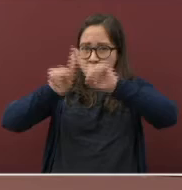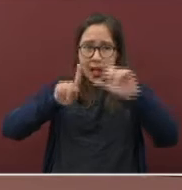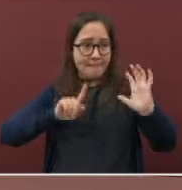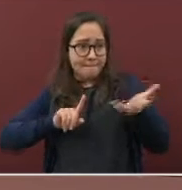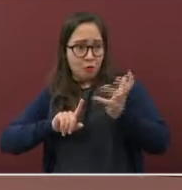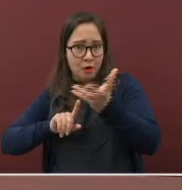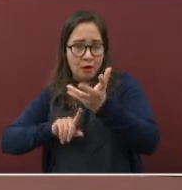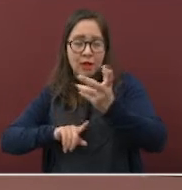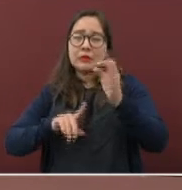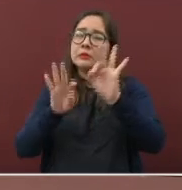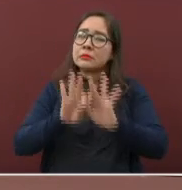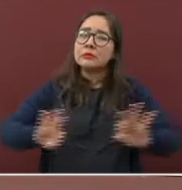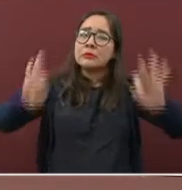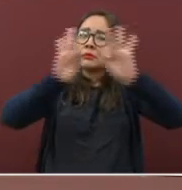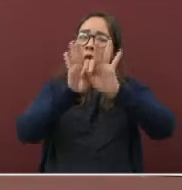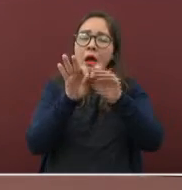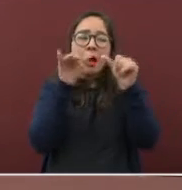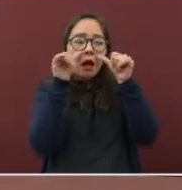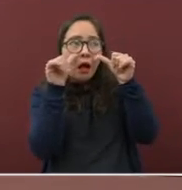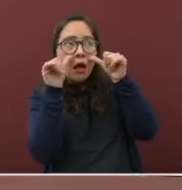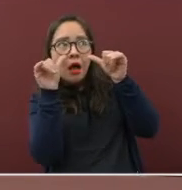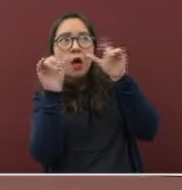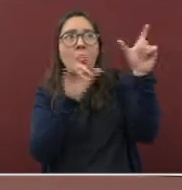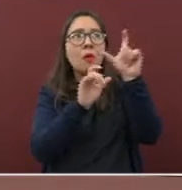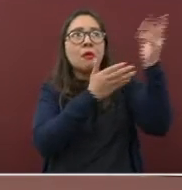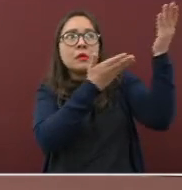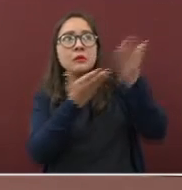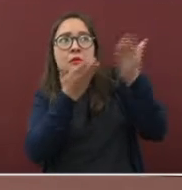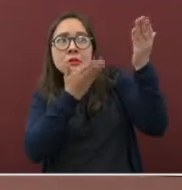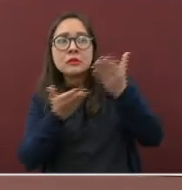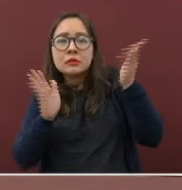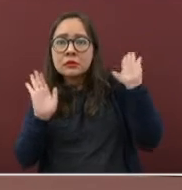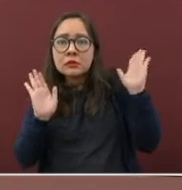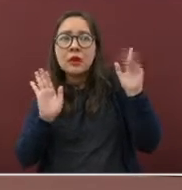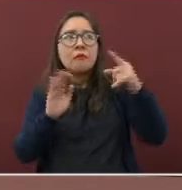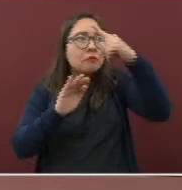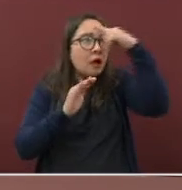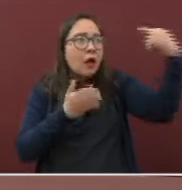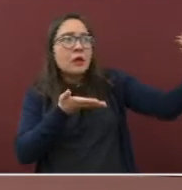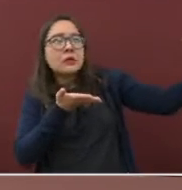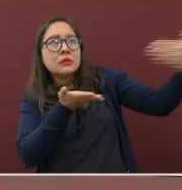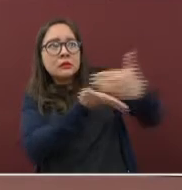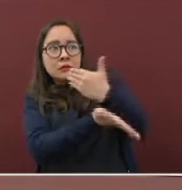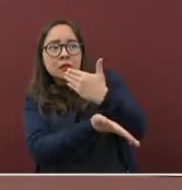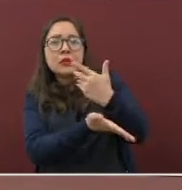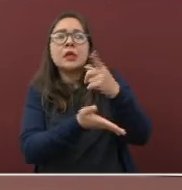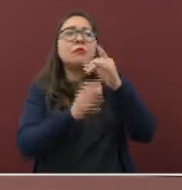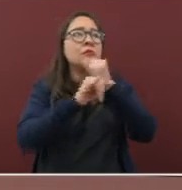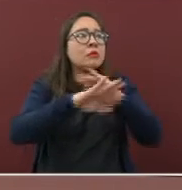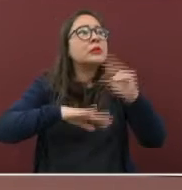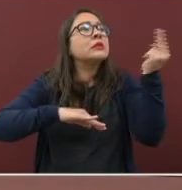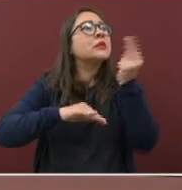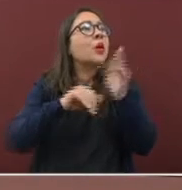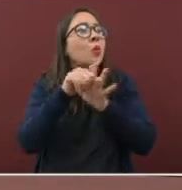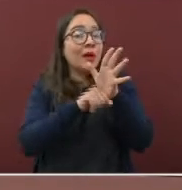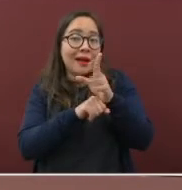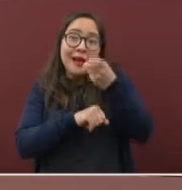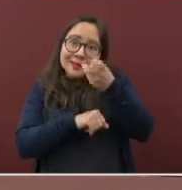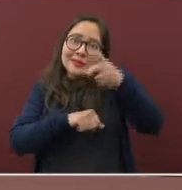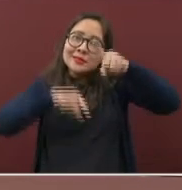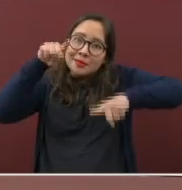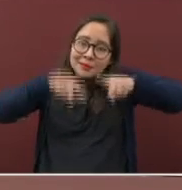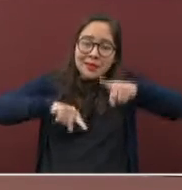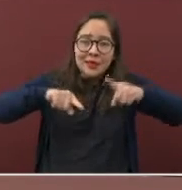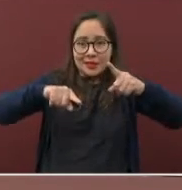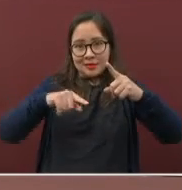hay que procurar estar atentos a su llegada y facilitarles el acceso y la información que requieran pues de esto dependerá